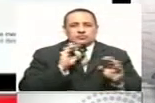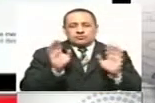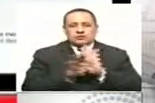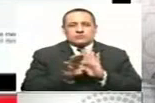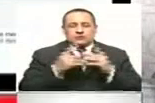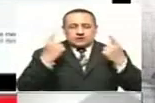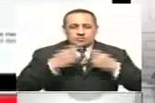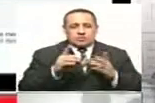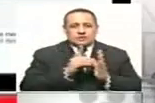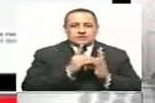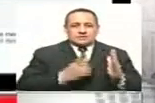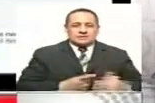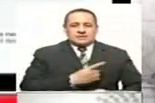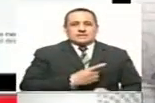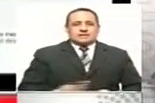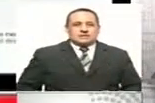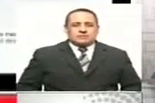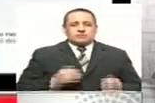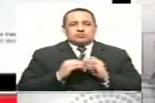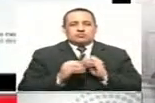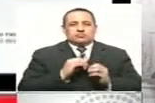directivas técnicas transversales,